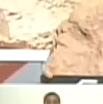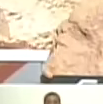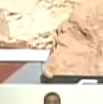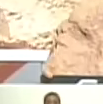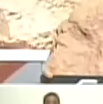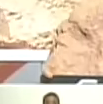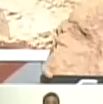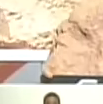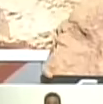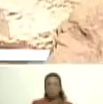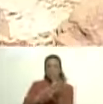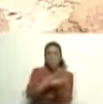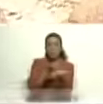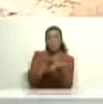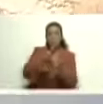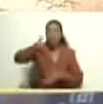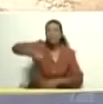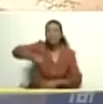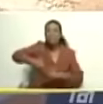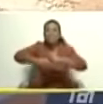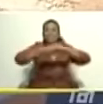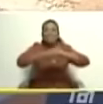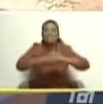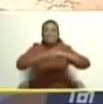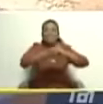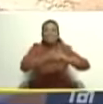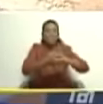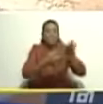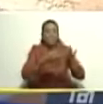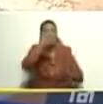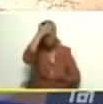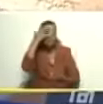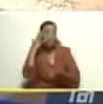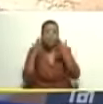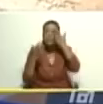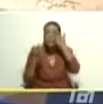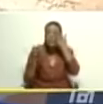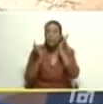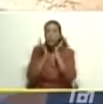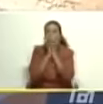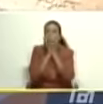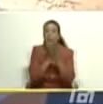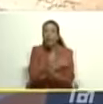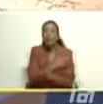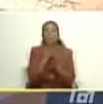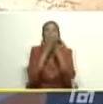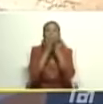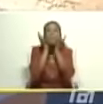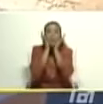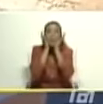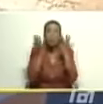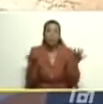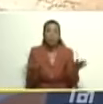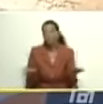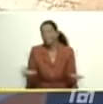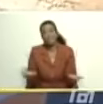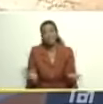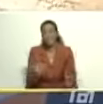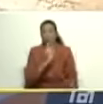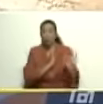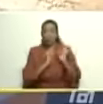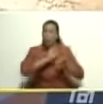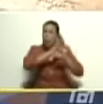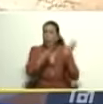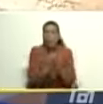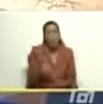Porque uno cuando le da la mano a cualquiera, la tendencia es que después te rascas un ojo, te tocas la cara, y no digo